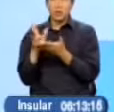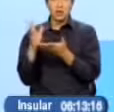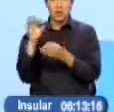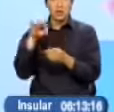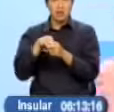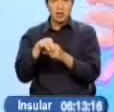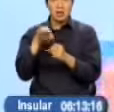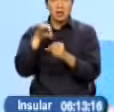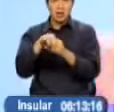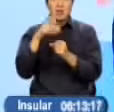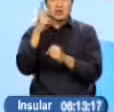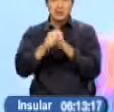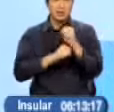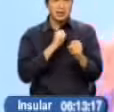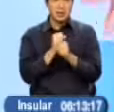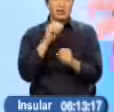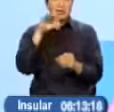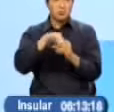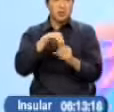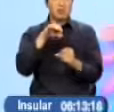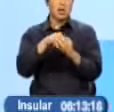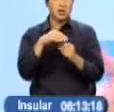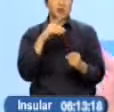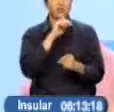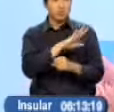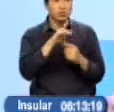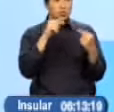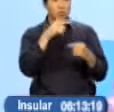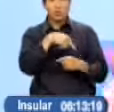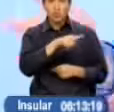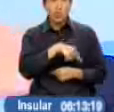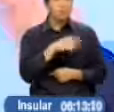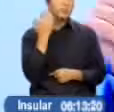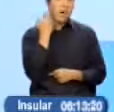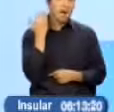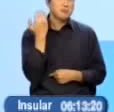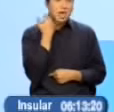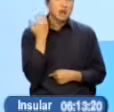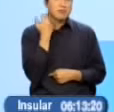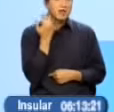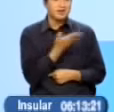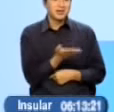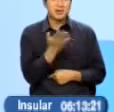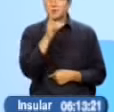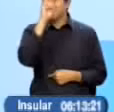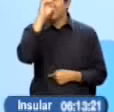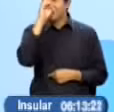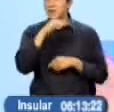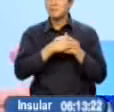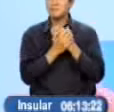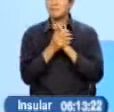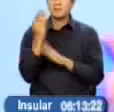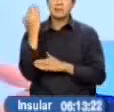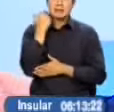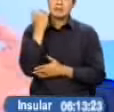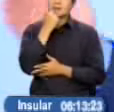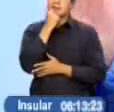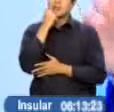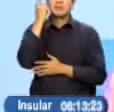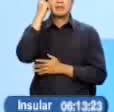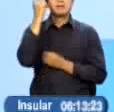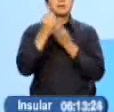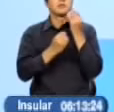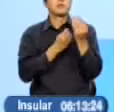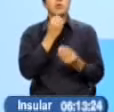urnas durante 13 años perdieron sistemáticamente todas las elecciones entonces por eso pues hace un golpe de estado parlamentario porque sabían que la única